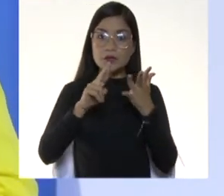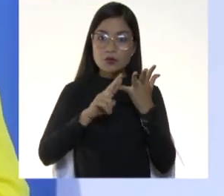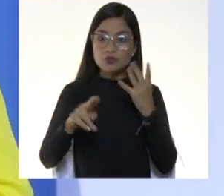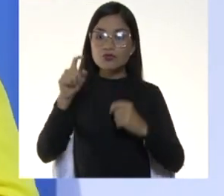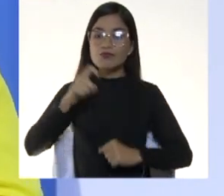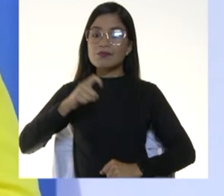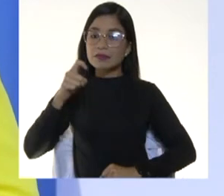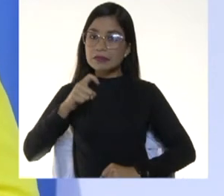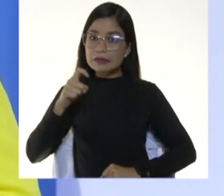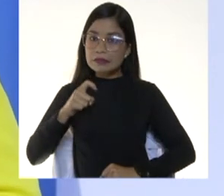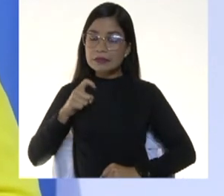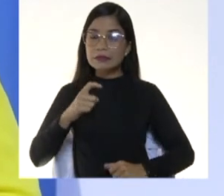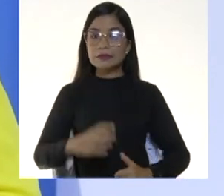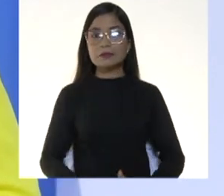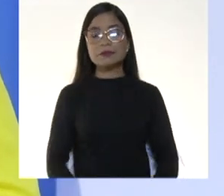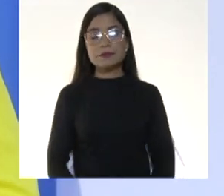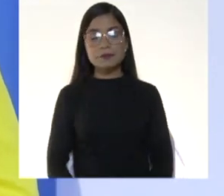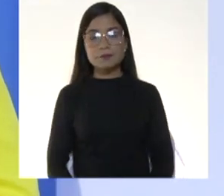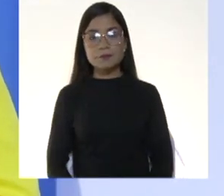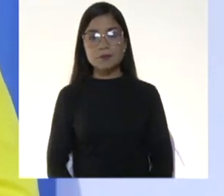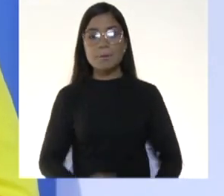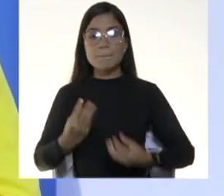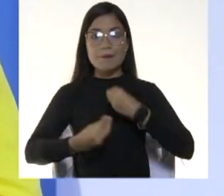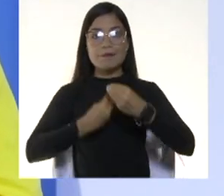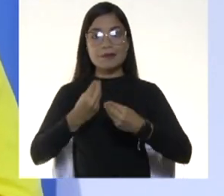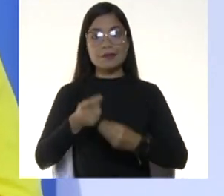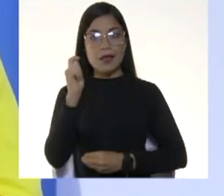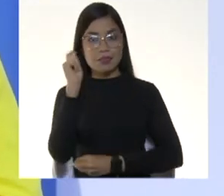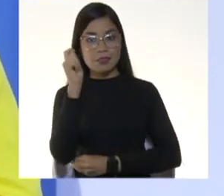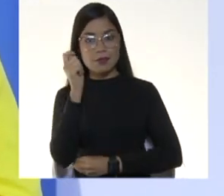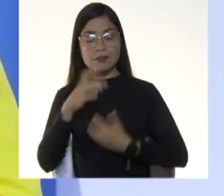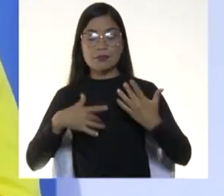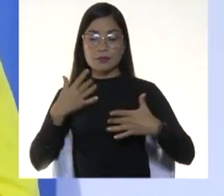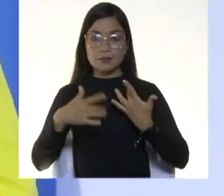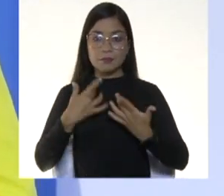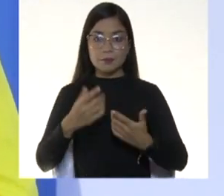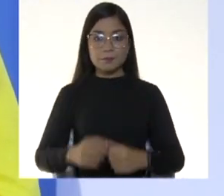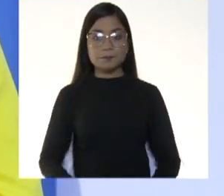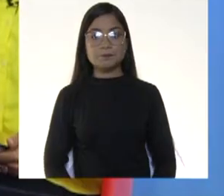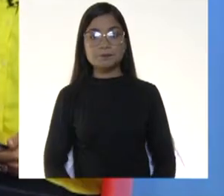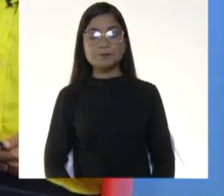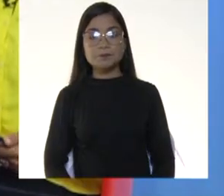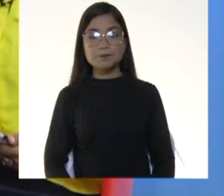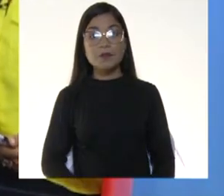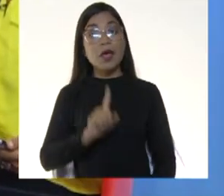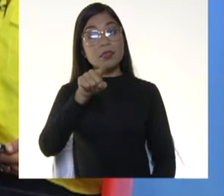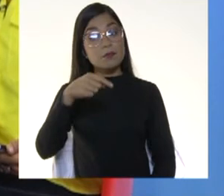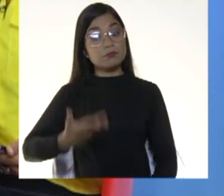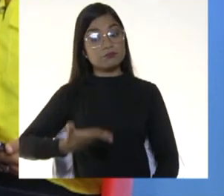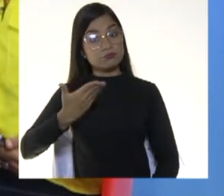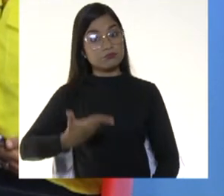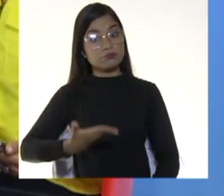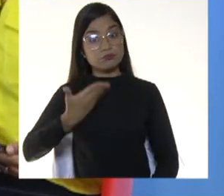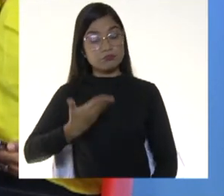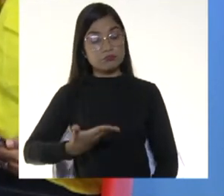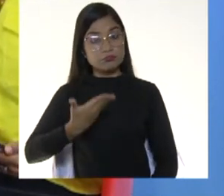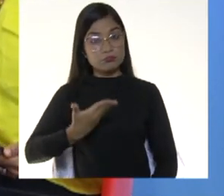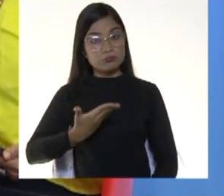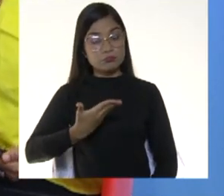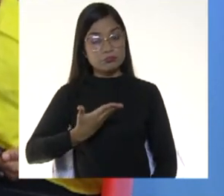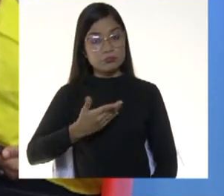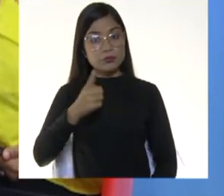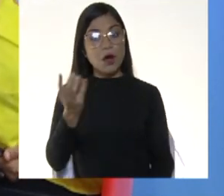ser necesarios al momento de realizar las actividades escolares. También es importante que acuerdes con